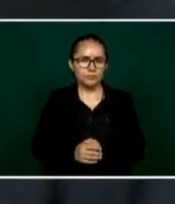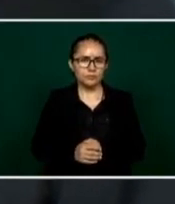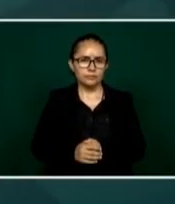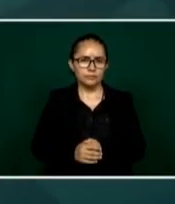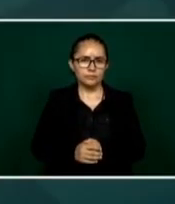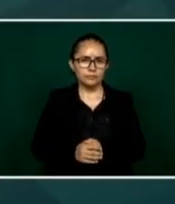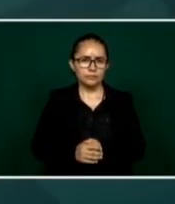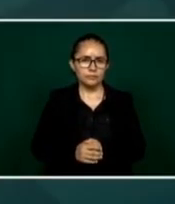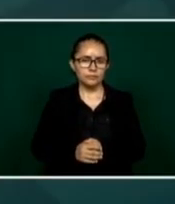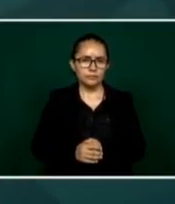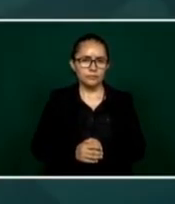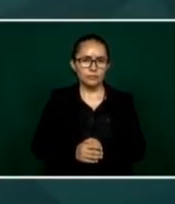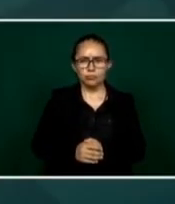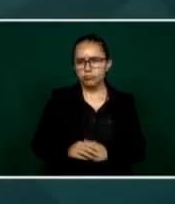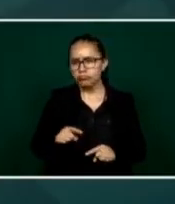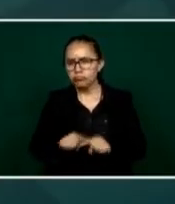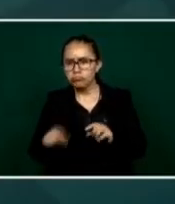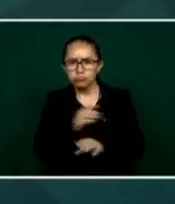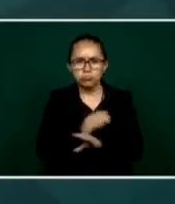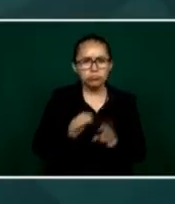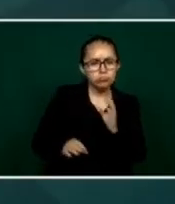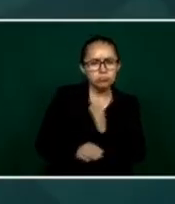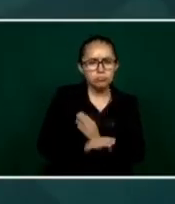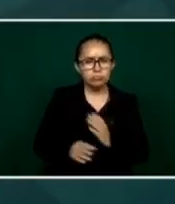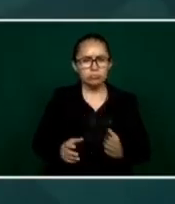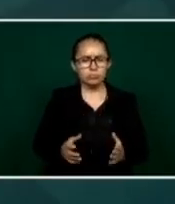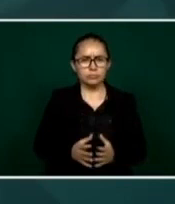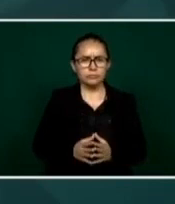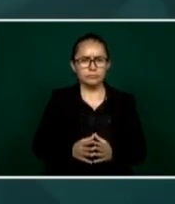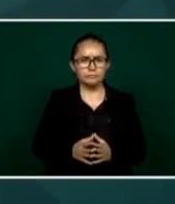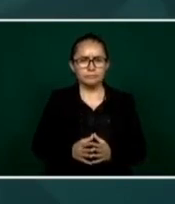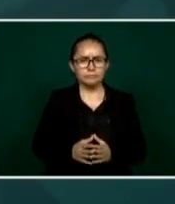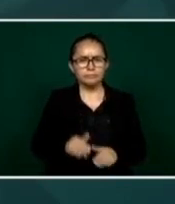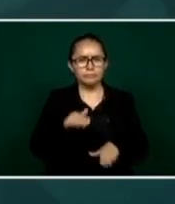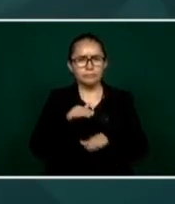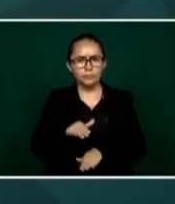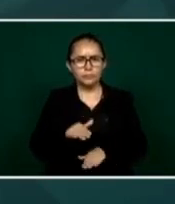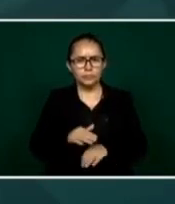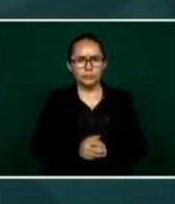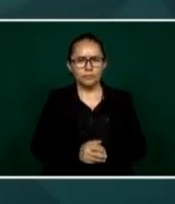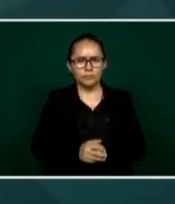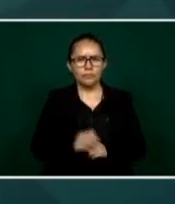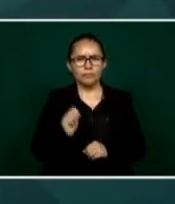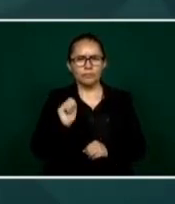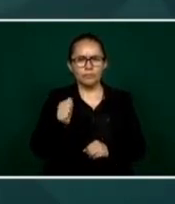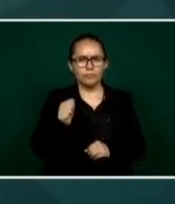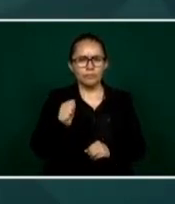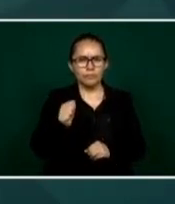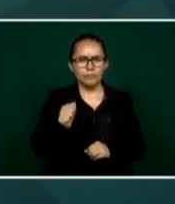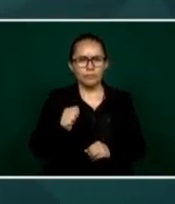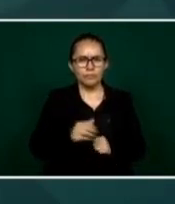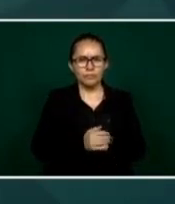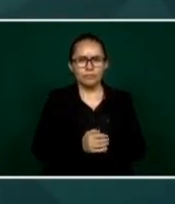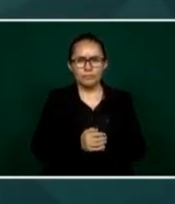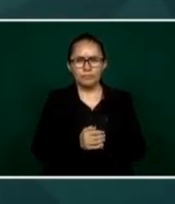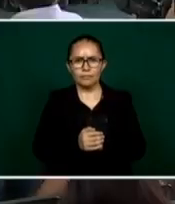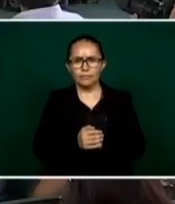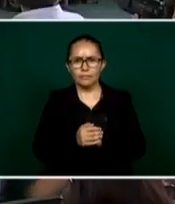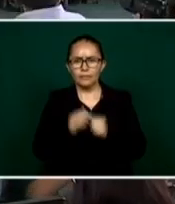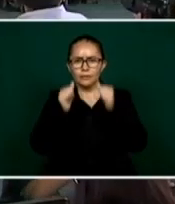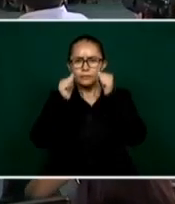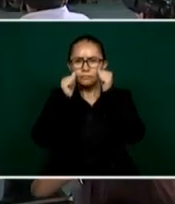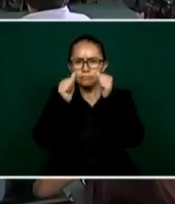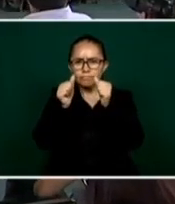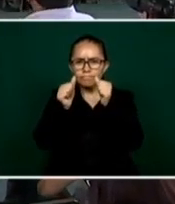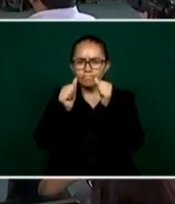los servicios médicos en Nayarit, sobre todo lo que tiene que ver con la atención a la población